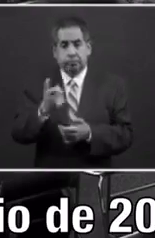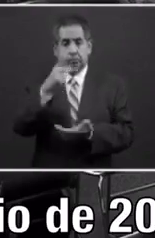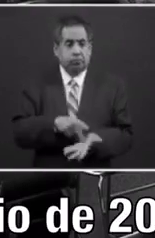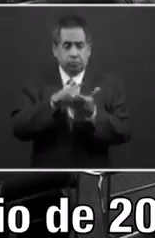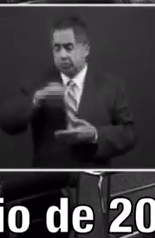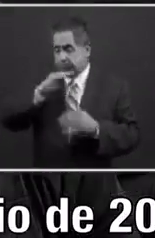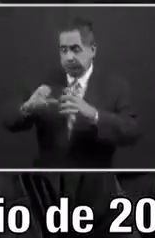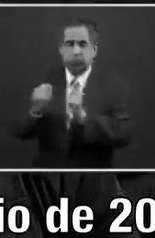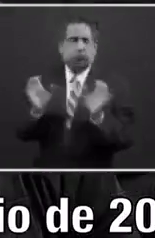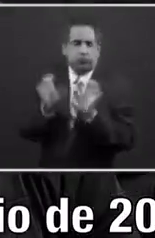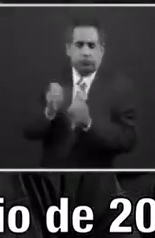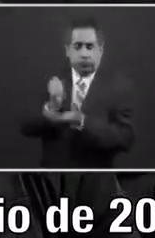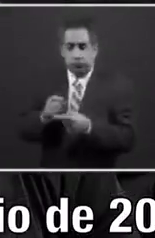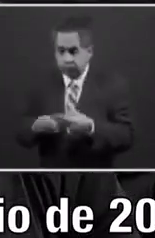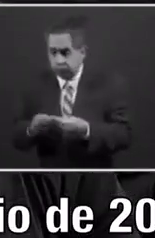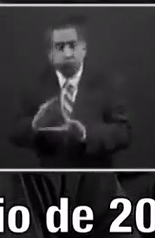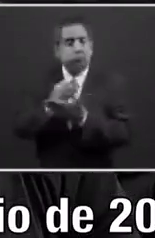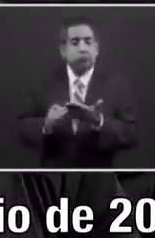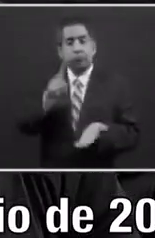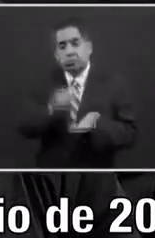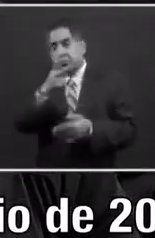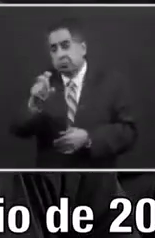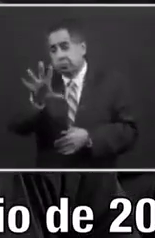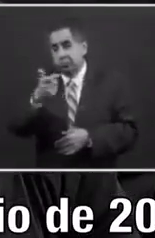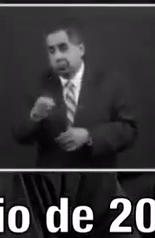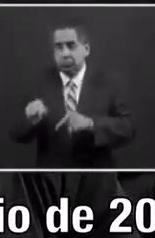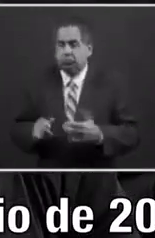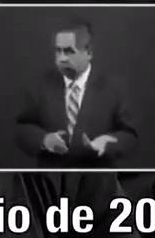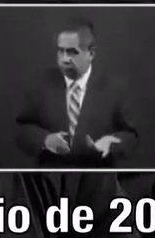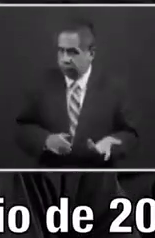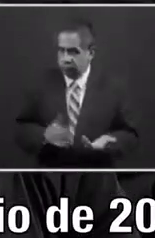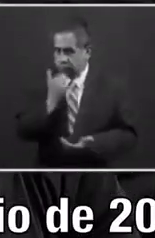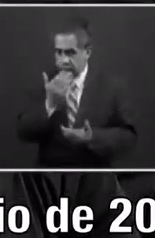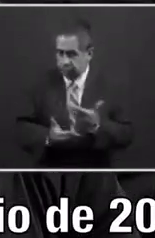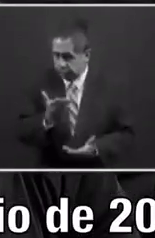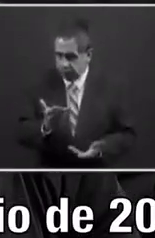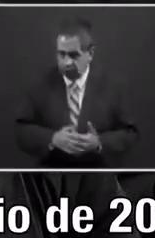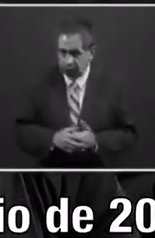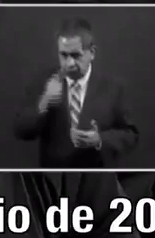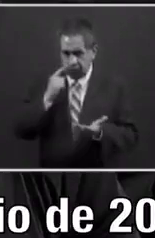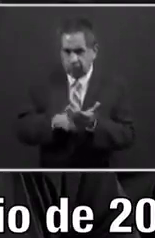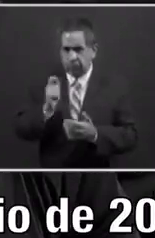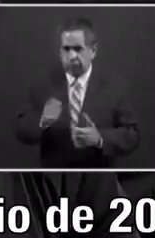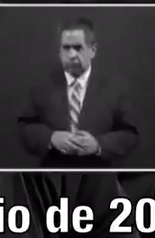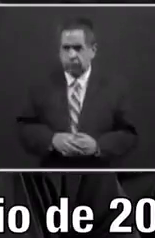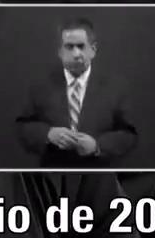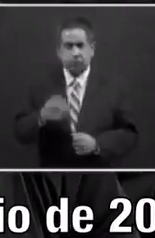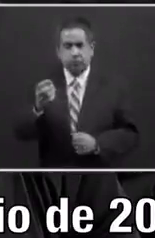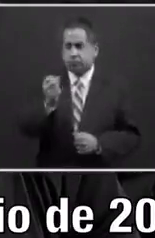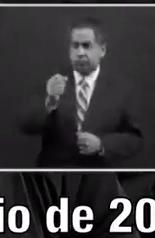kilo del maíz mejorado certificado. Y sin embargo, están facturando a 1,235 pesos. Entonces, fíjense que